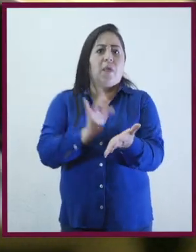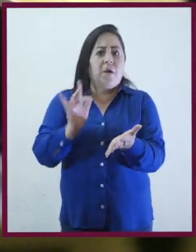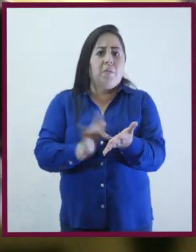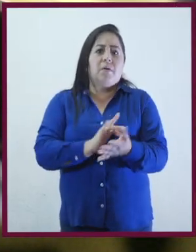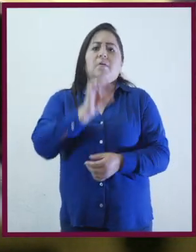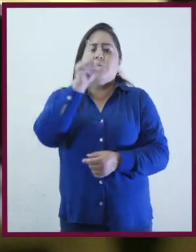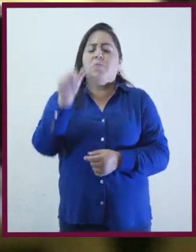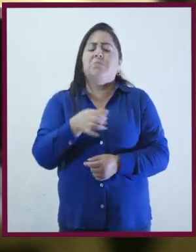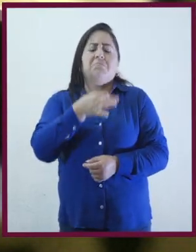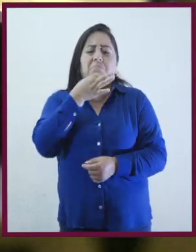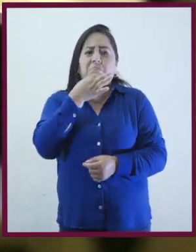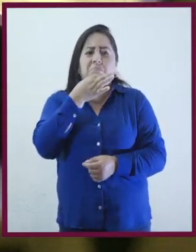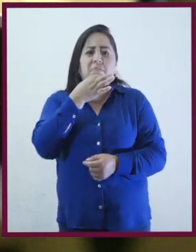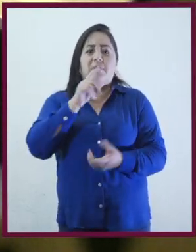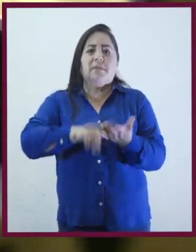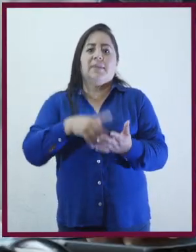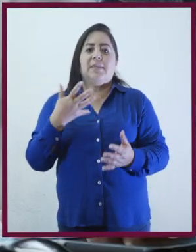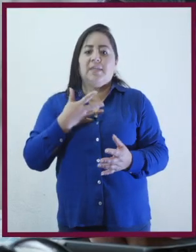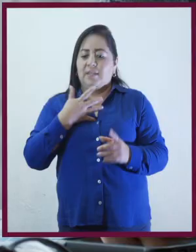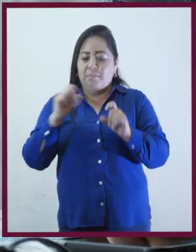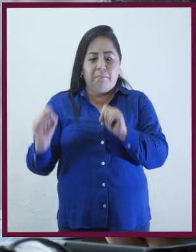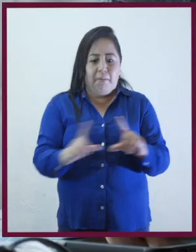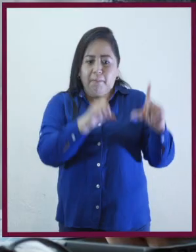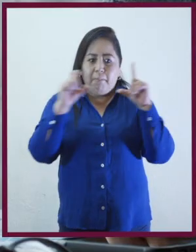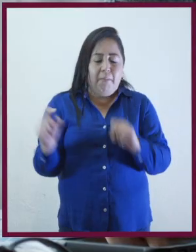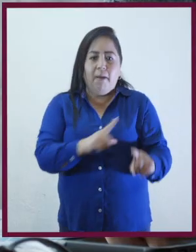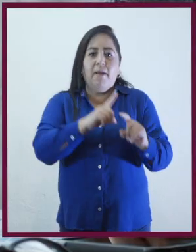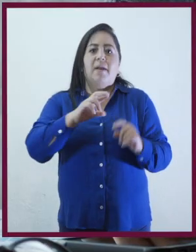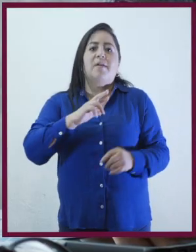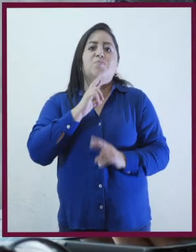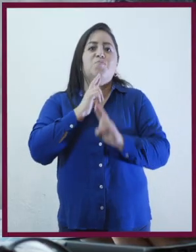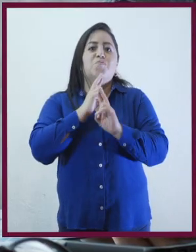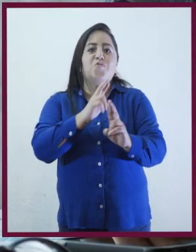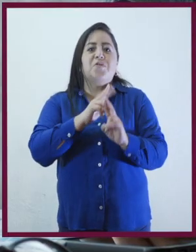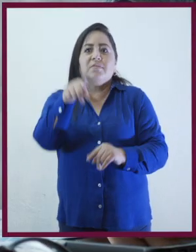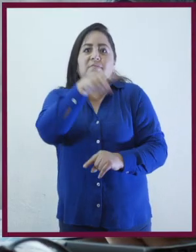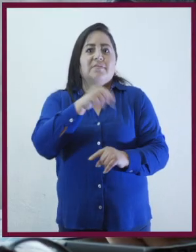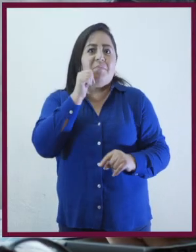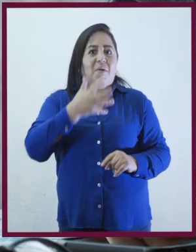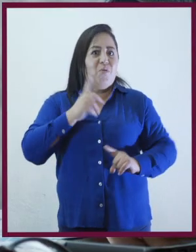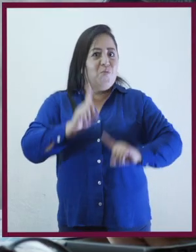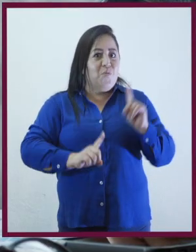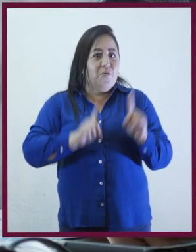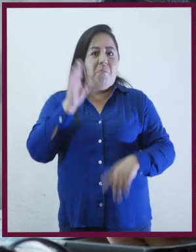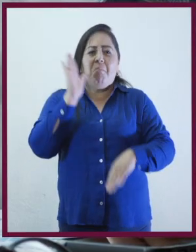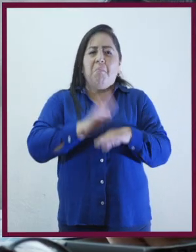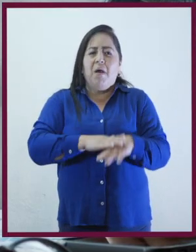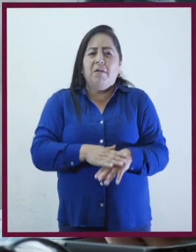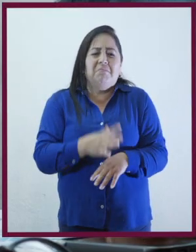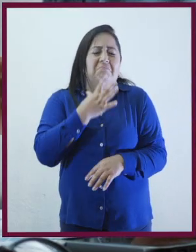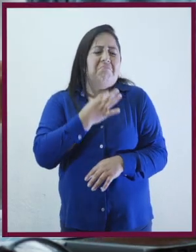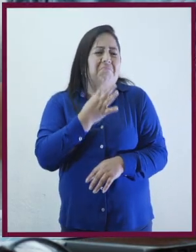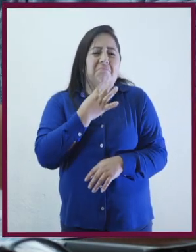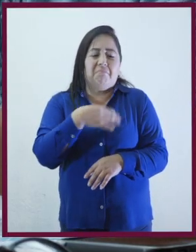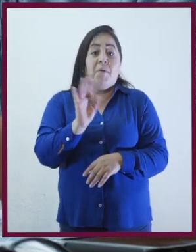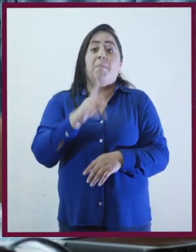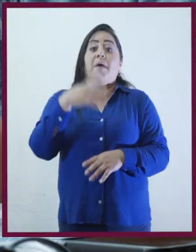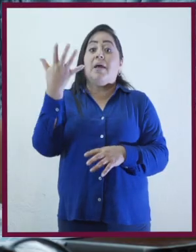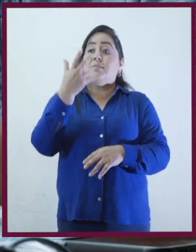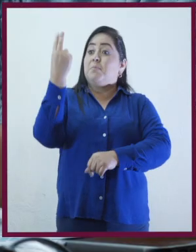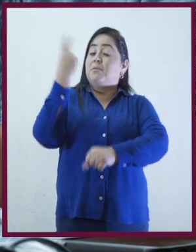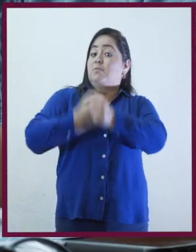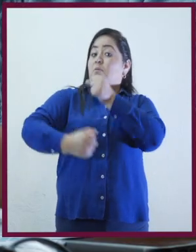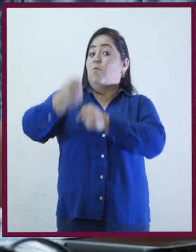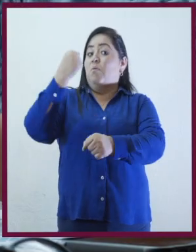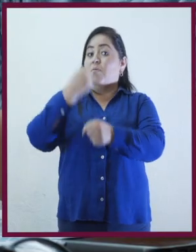en unos segundos tenemos página tras página de respuestas a nuestra duda, por más sencilla que sea. Hace